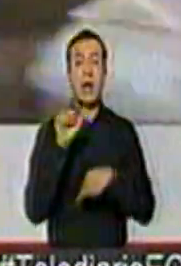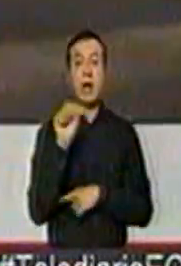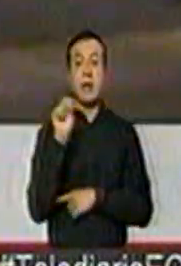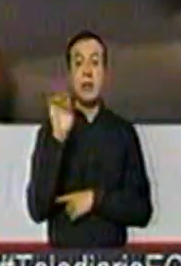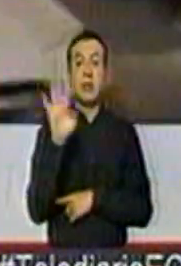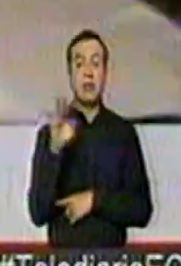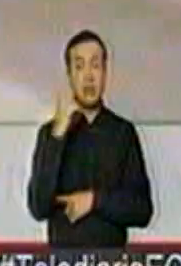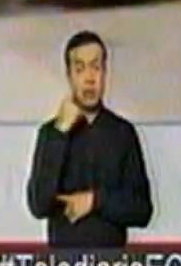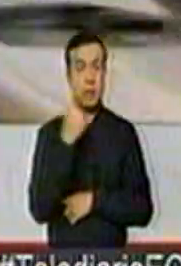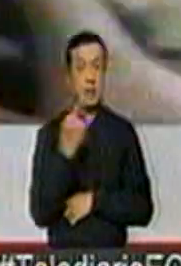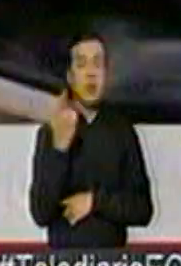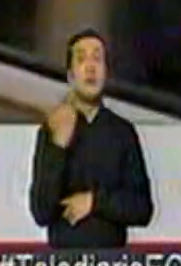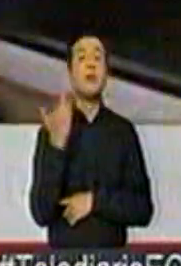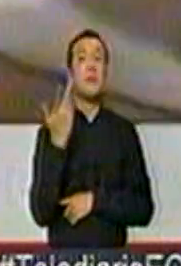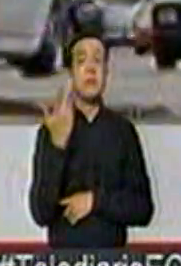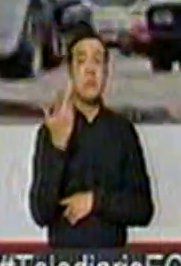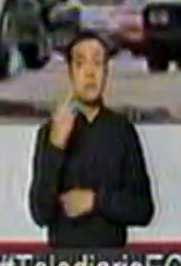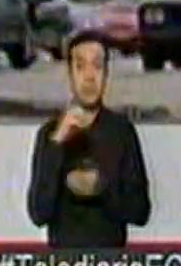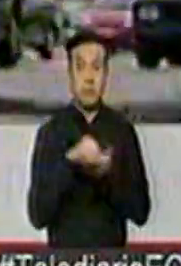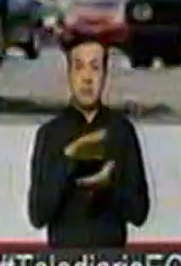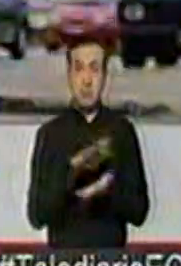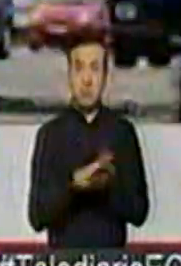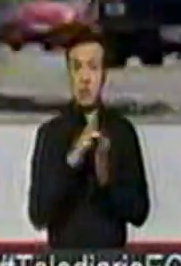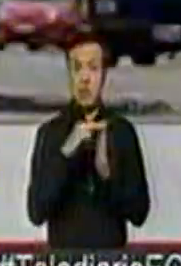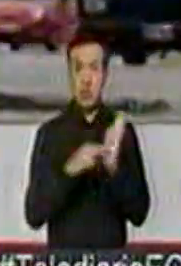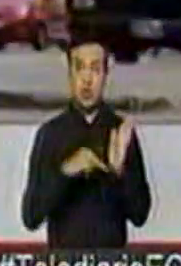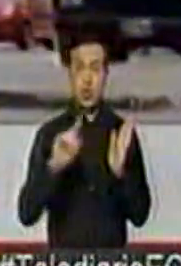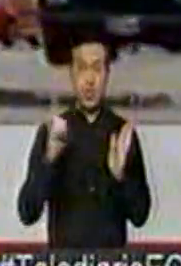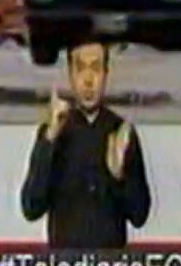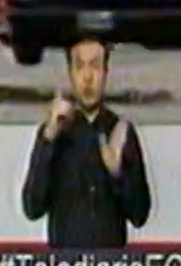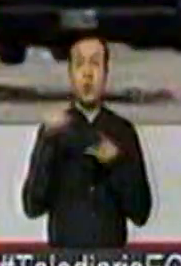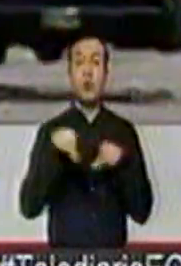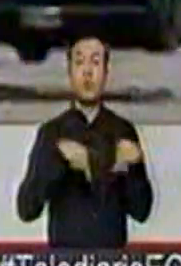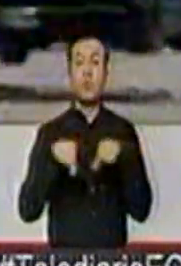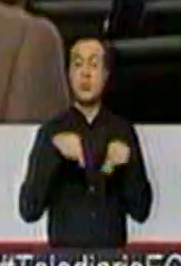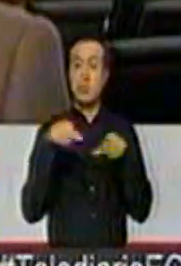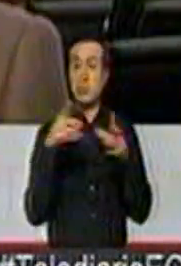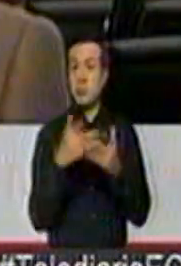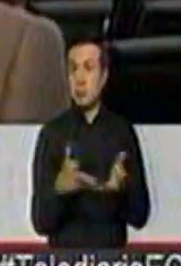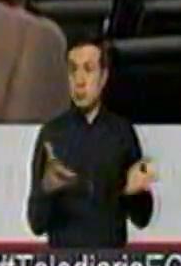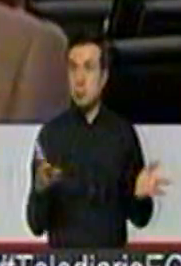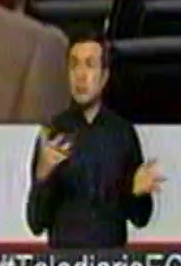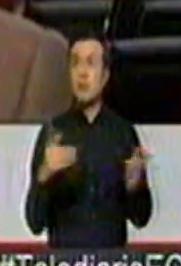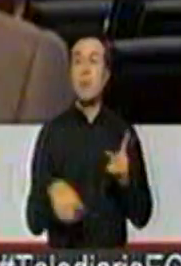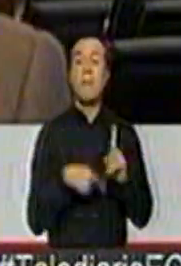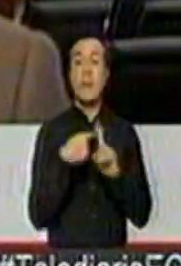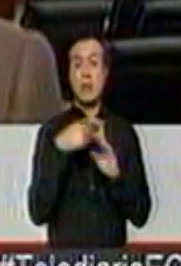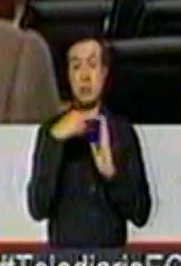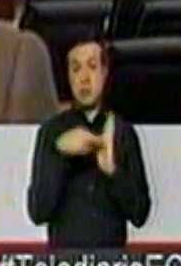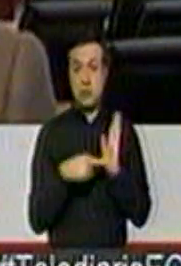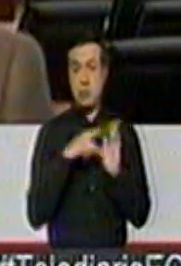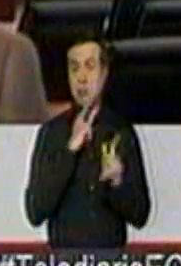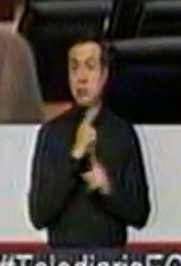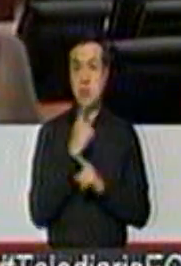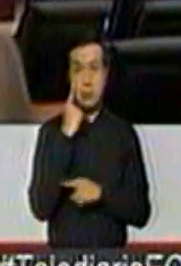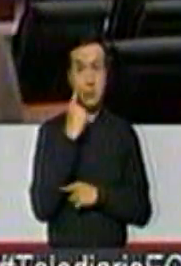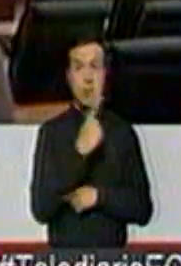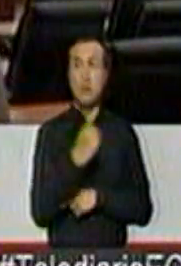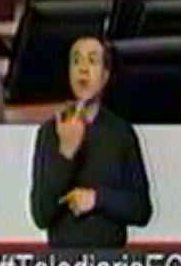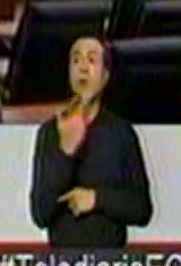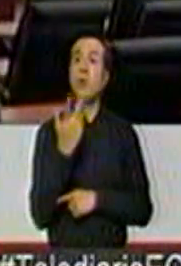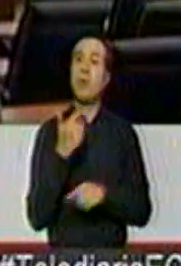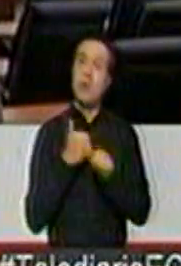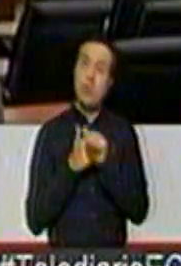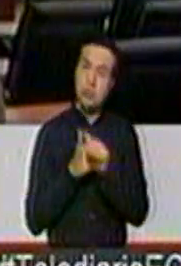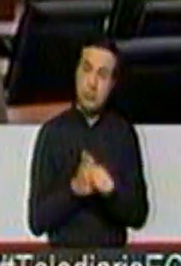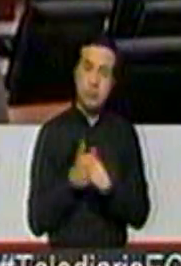considera primordial que se incluya la implementación de un registro único de tránsito y transporte. Para que exista un registro que nos permita a nosotros hacer el